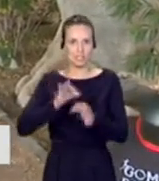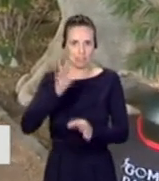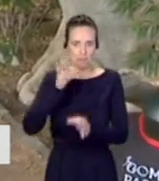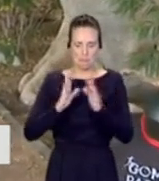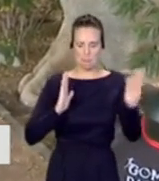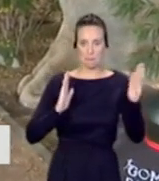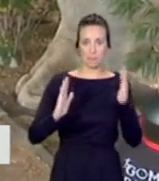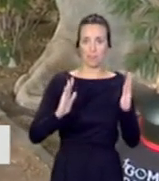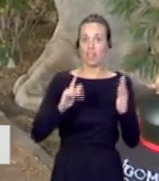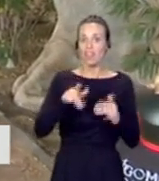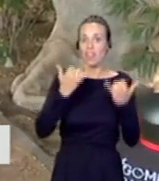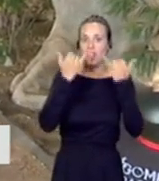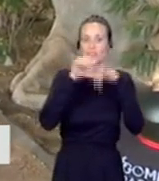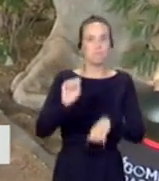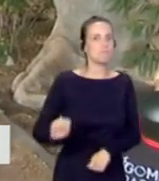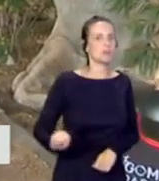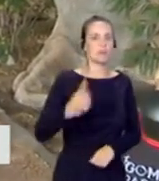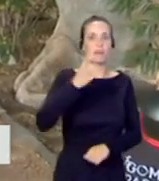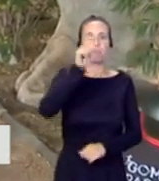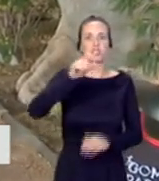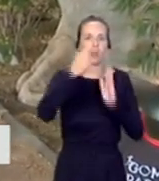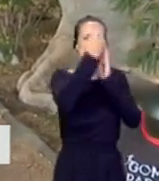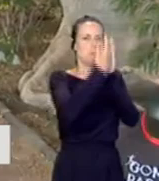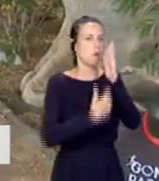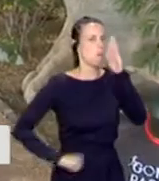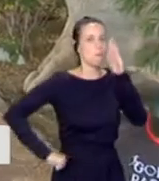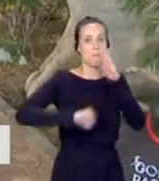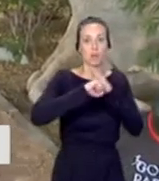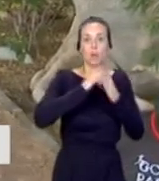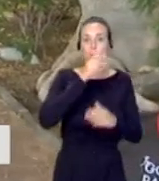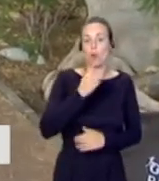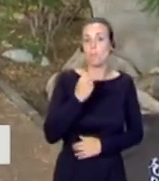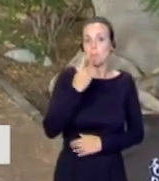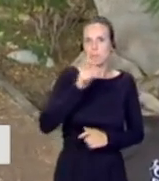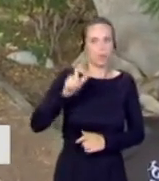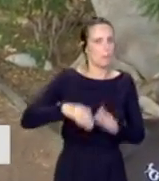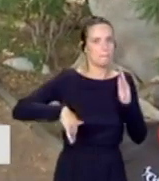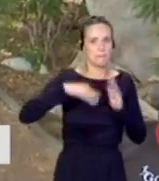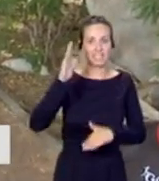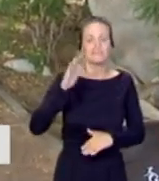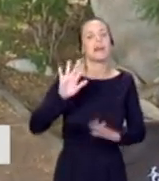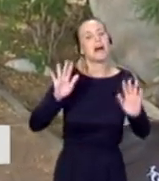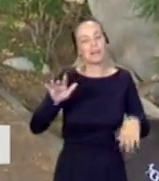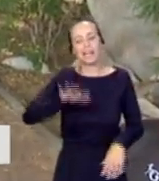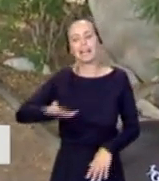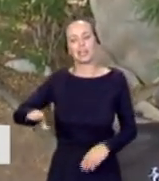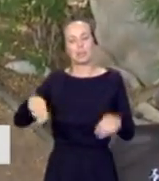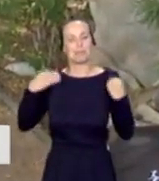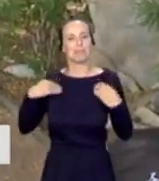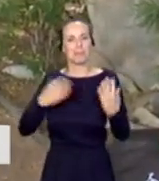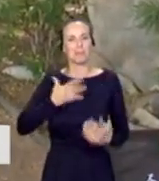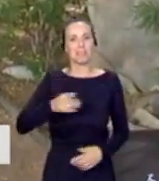bate por primera vez el récord en inscripciones con más de 1 millar de personas, aunque también los más pequeños podrán disfrutar de